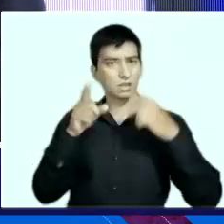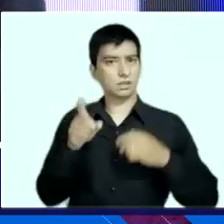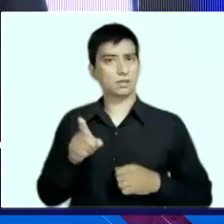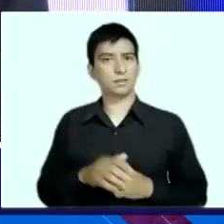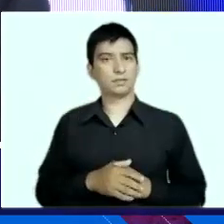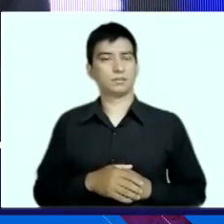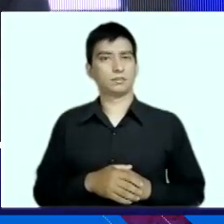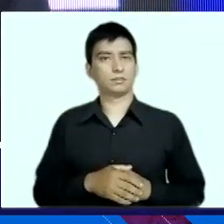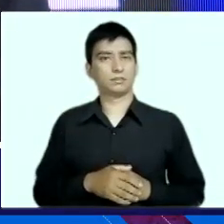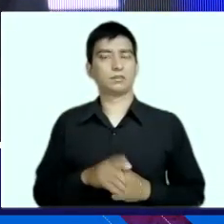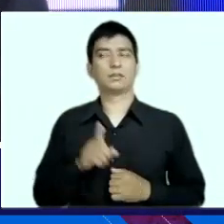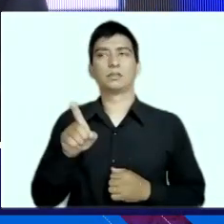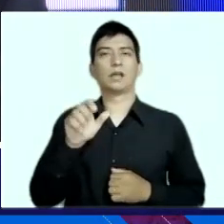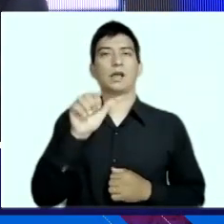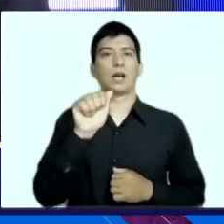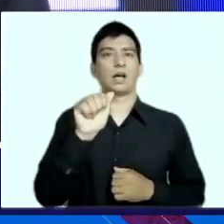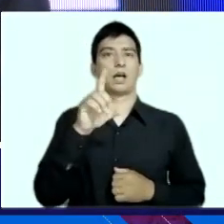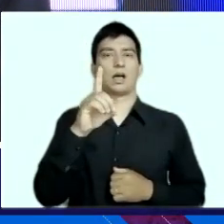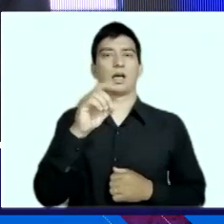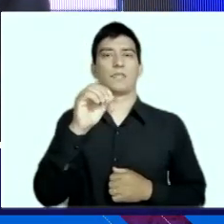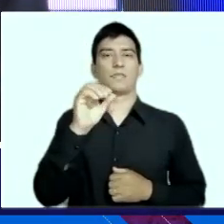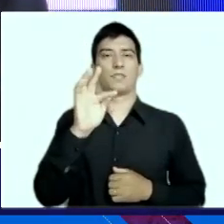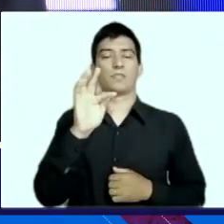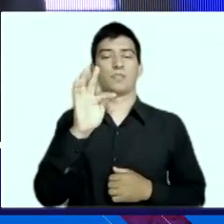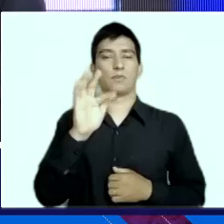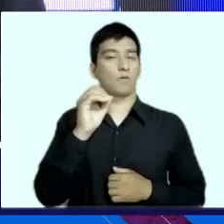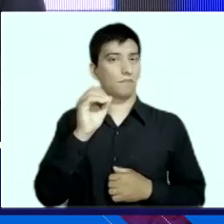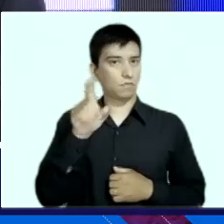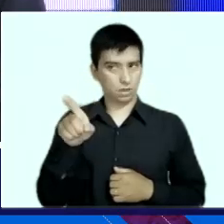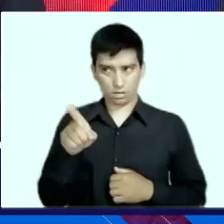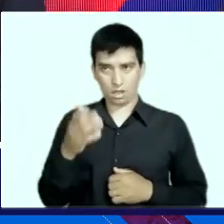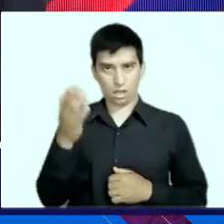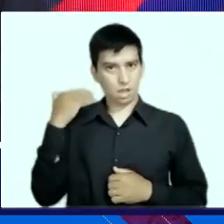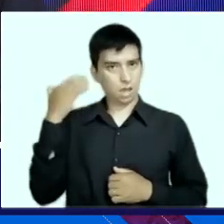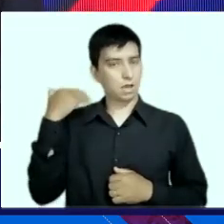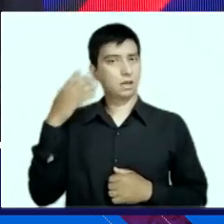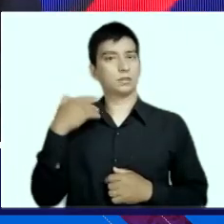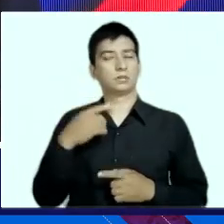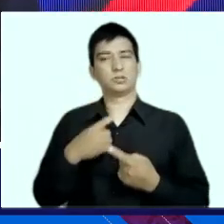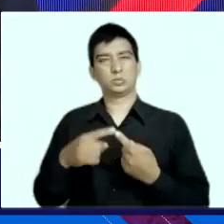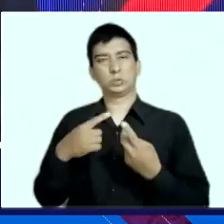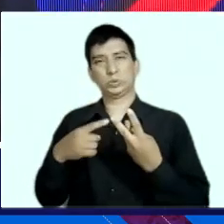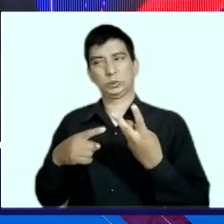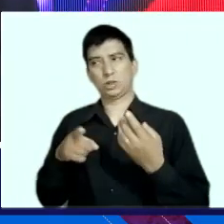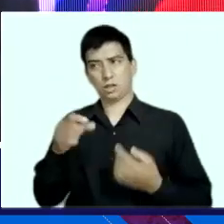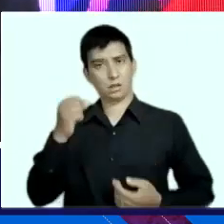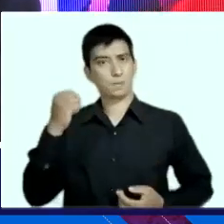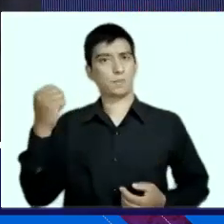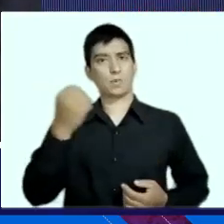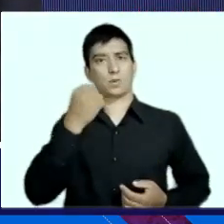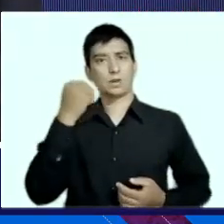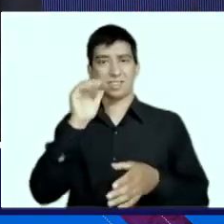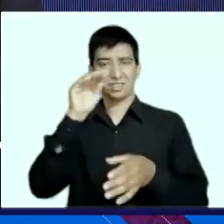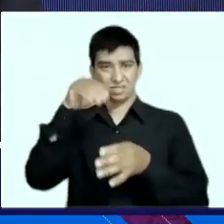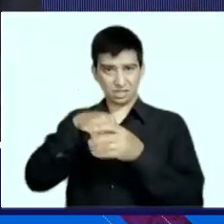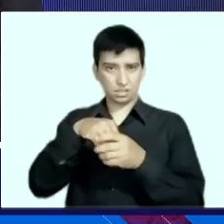ya lo conocimos en el marzo paraguayo. Sí, así mismo. O sea, ya es de larga data y su importancia dentro del club. Pero no solo eso,